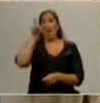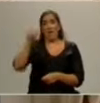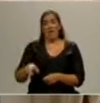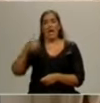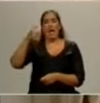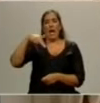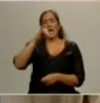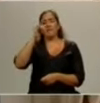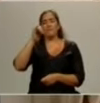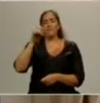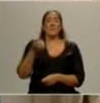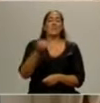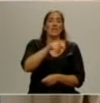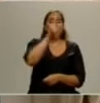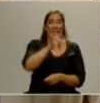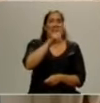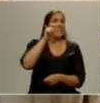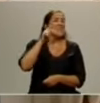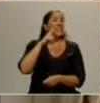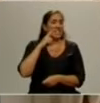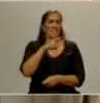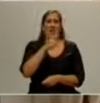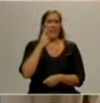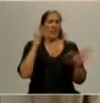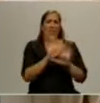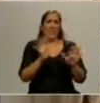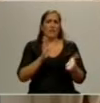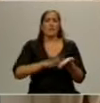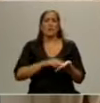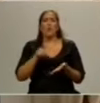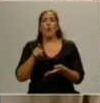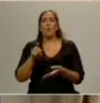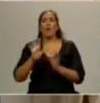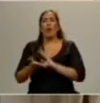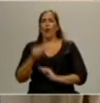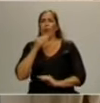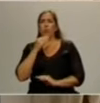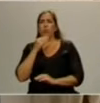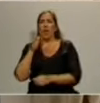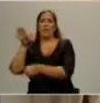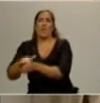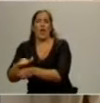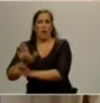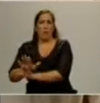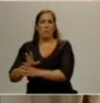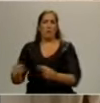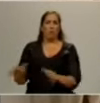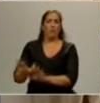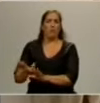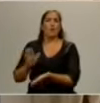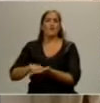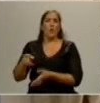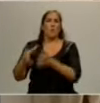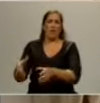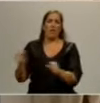Rey, el doctor Rigui, tiene algo que ver con el encubrimiento o con alguna participación en el atentado AMIA.